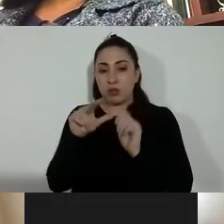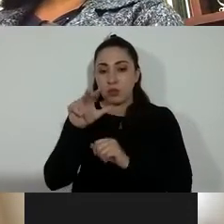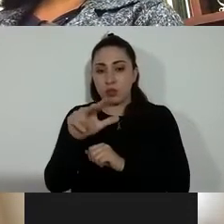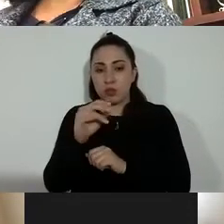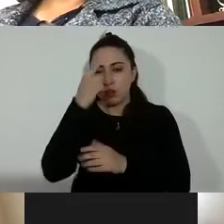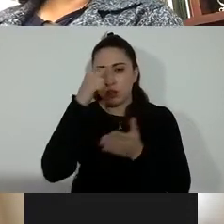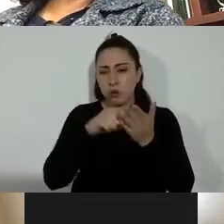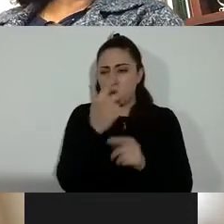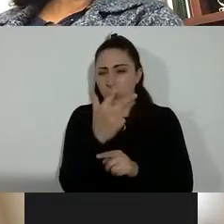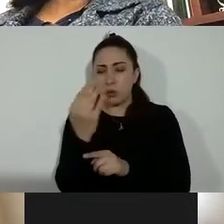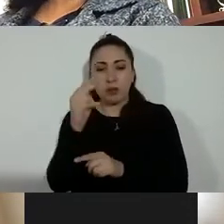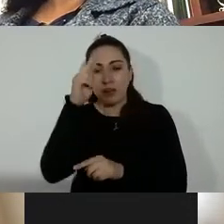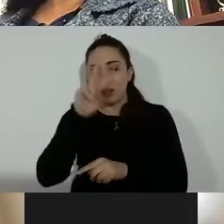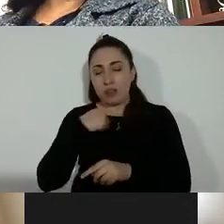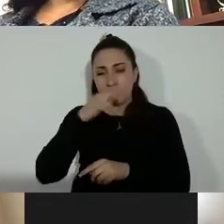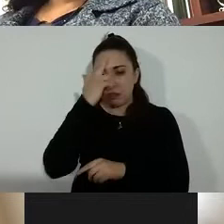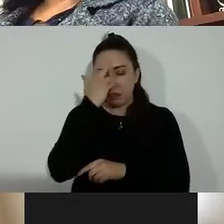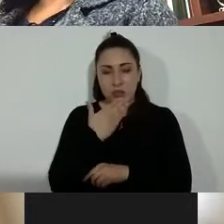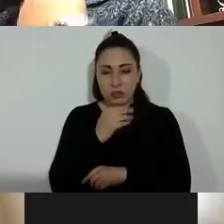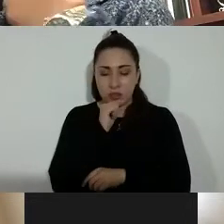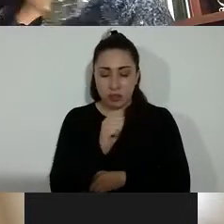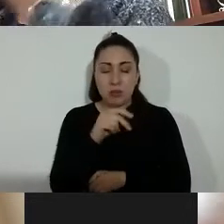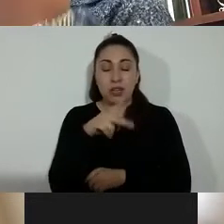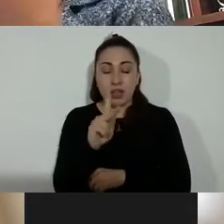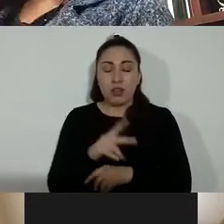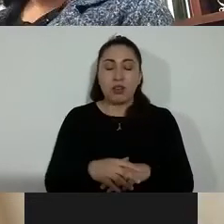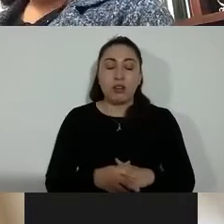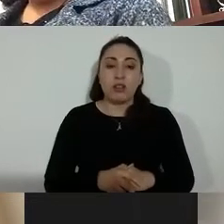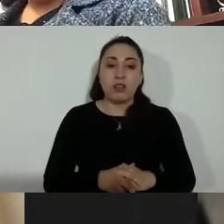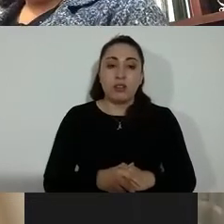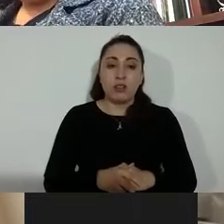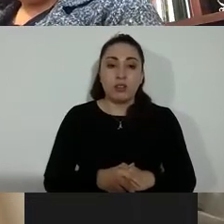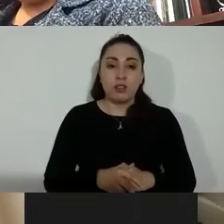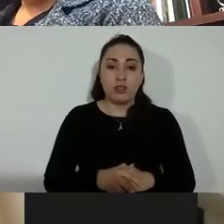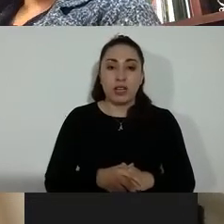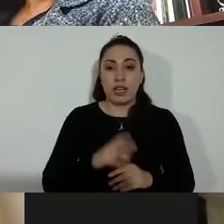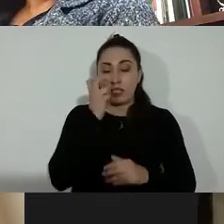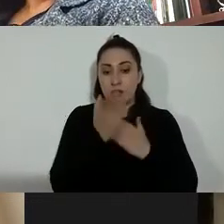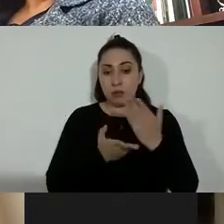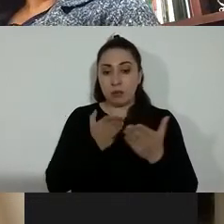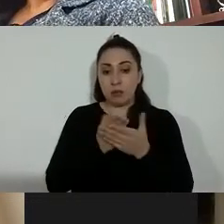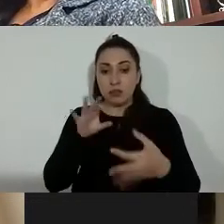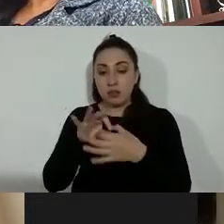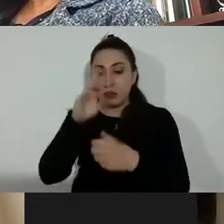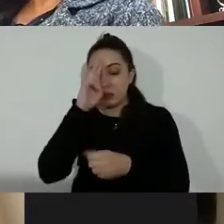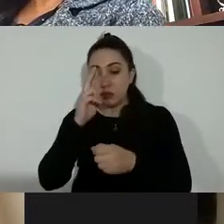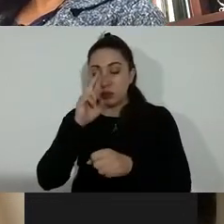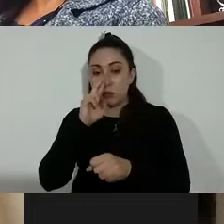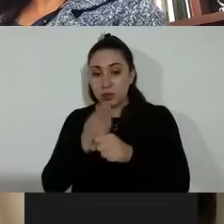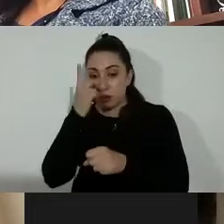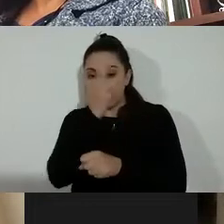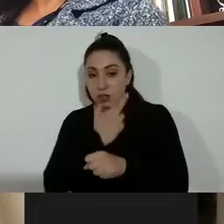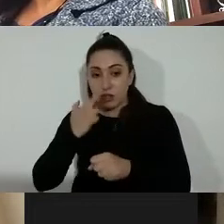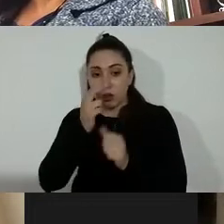9, no recuerdo bien ahorita, pero el caso es que están turnados a la Comisión de